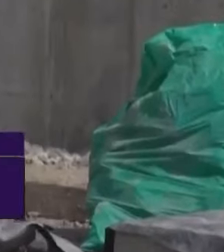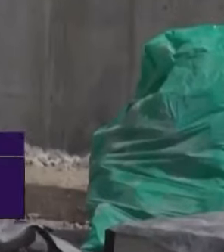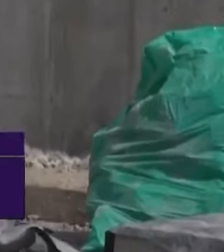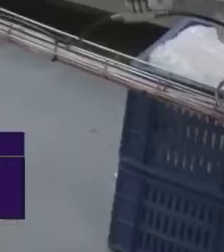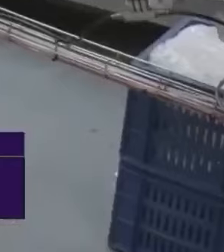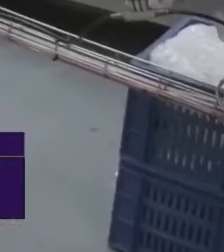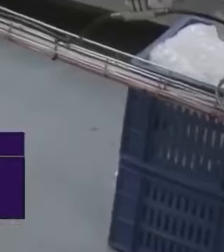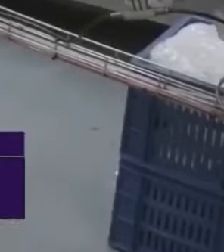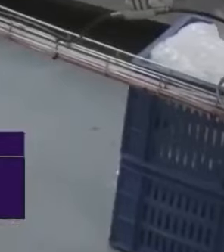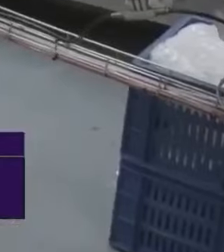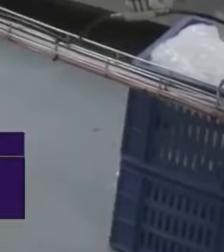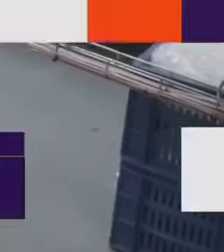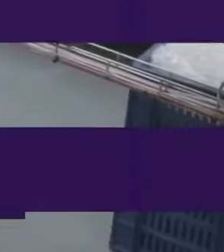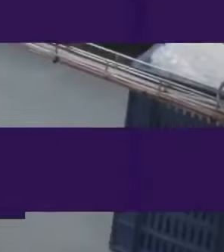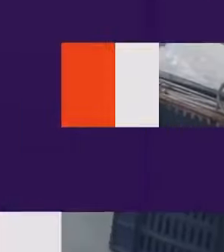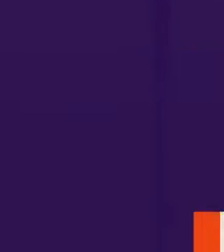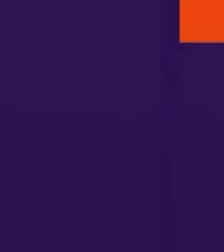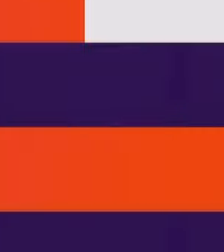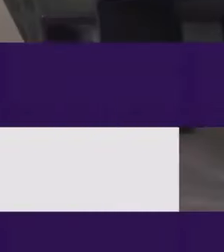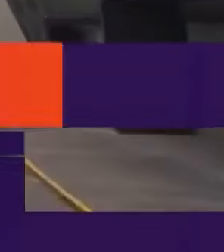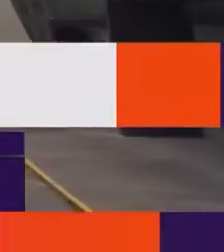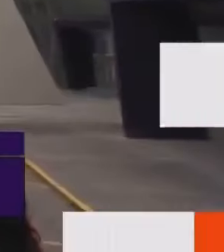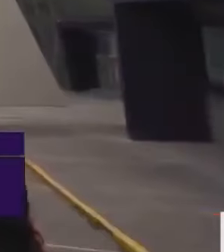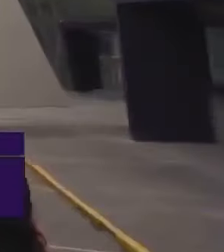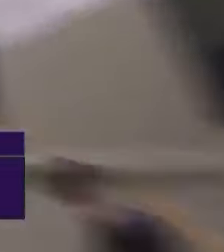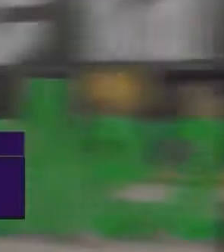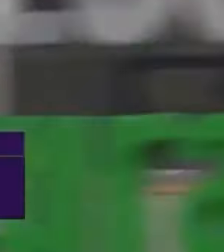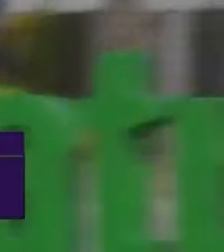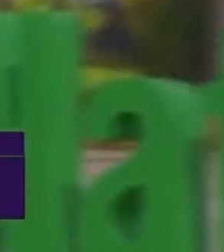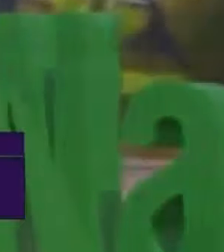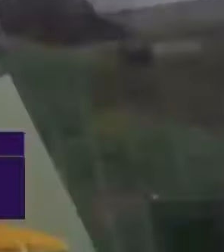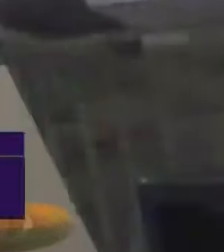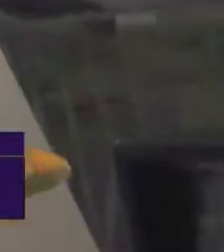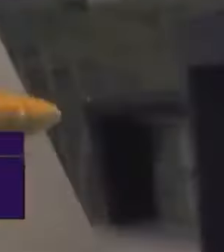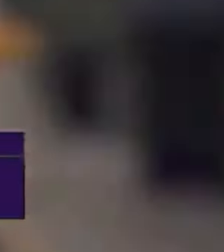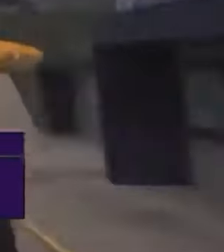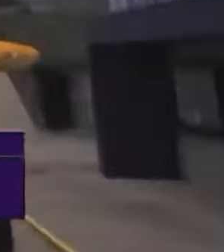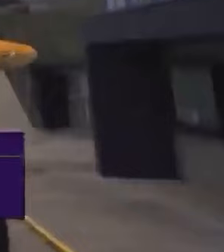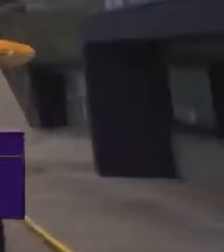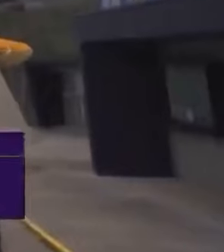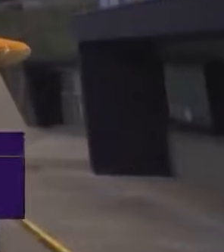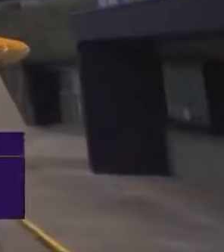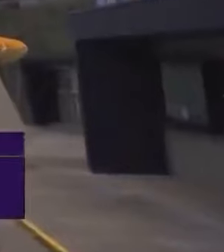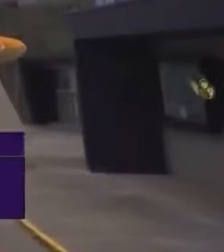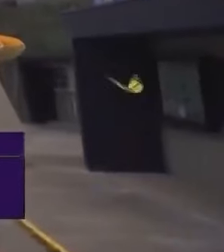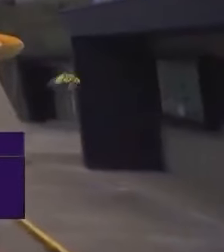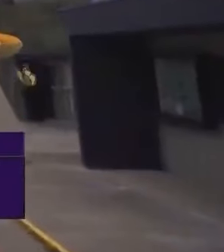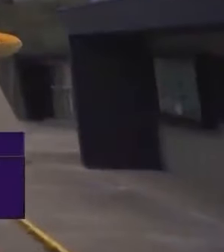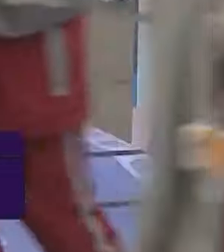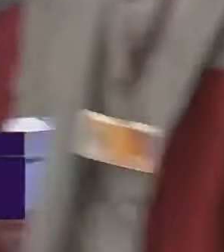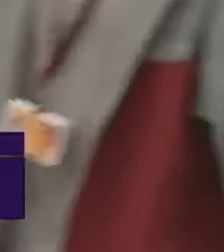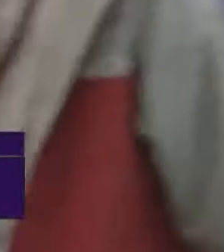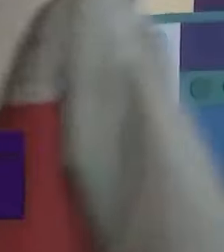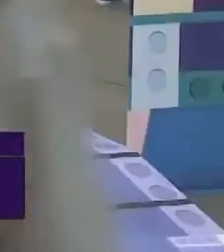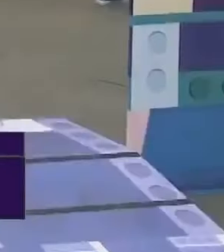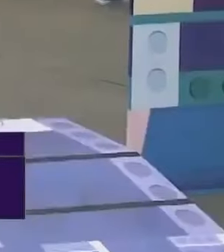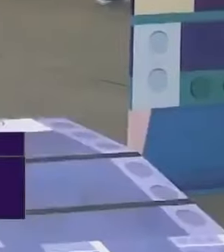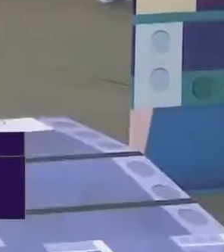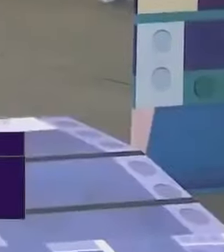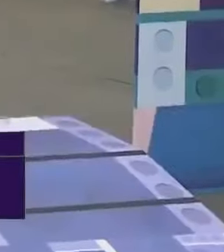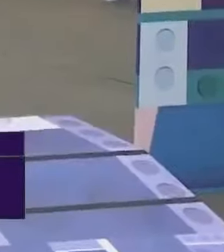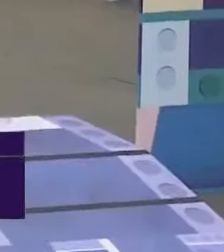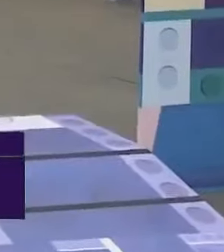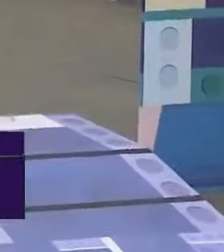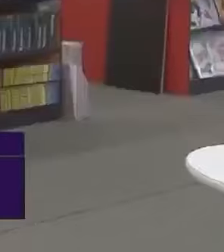contingencia de racionamiento de agua? Les contaremos las novedades que trae este año la Feria Internacional del